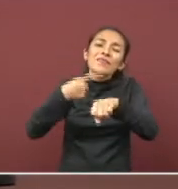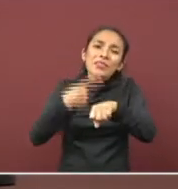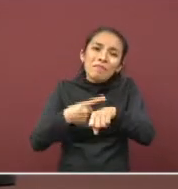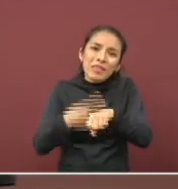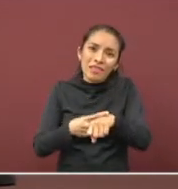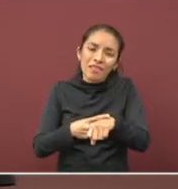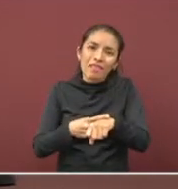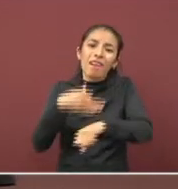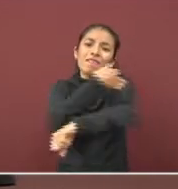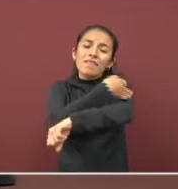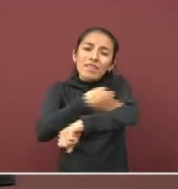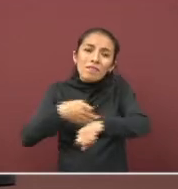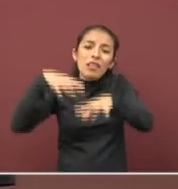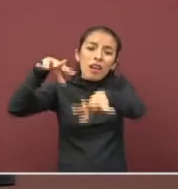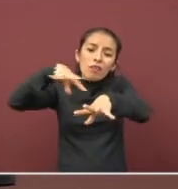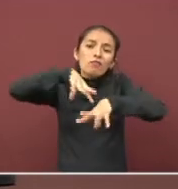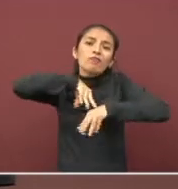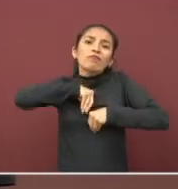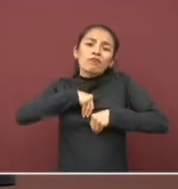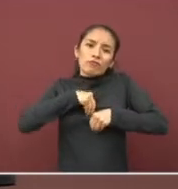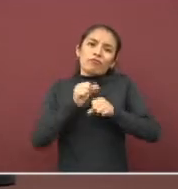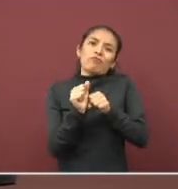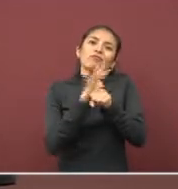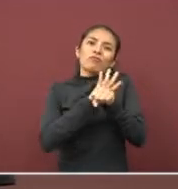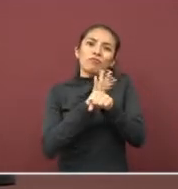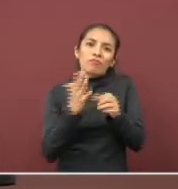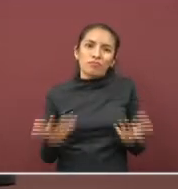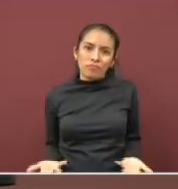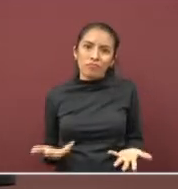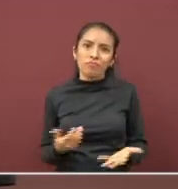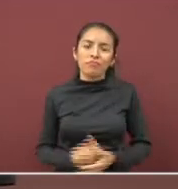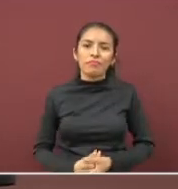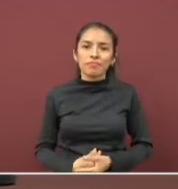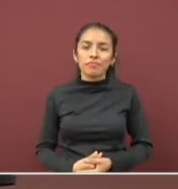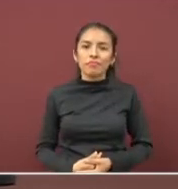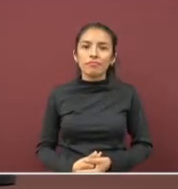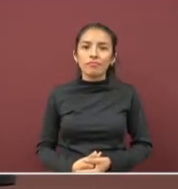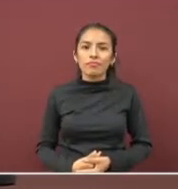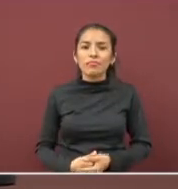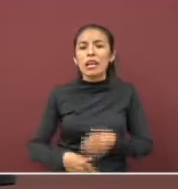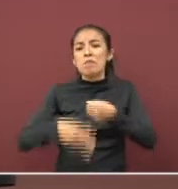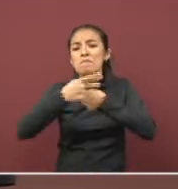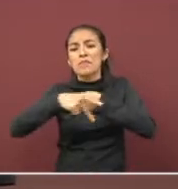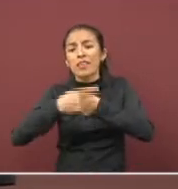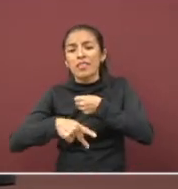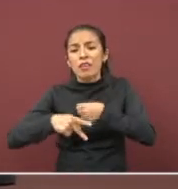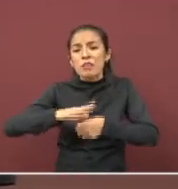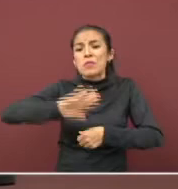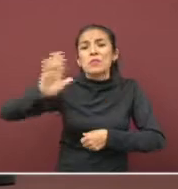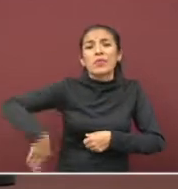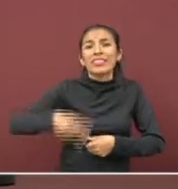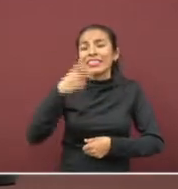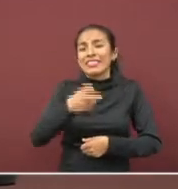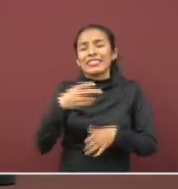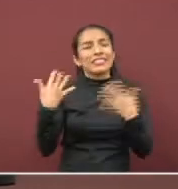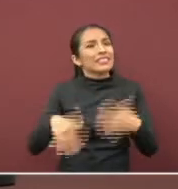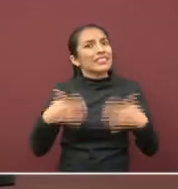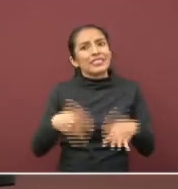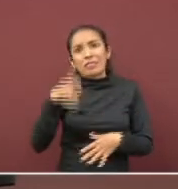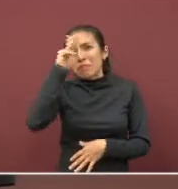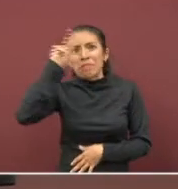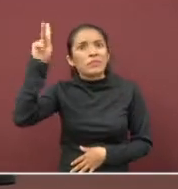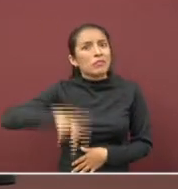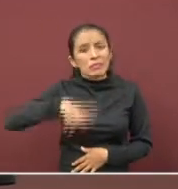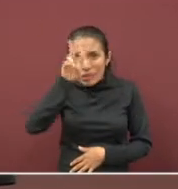el virus del sar con dos y estén en riesgo de muerte que lo más trágico lo más doloroso